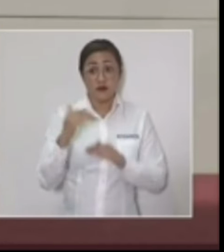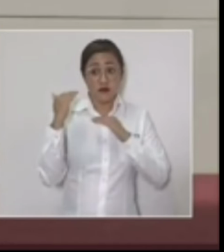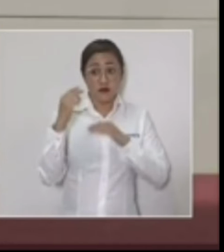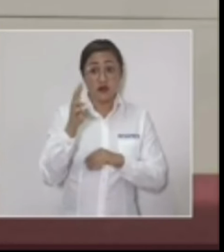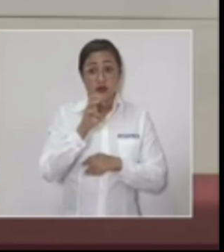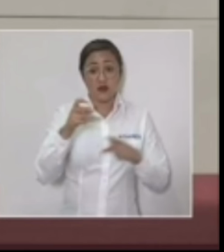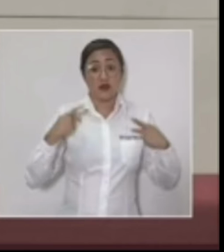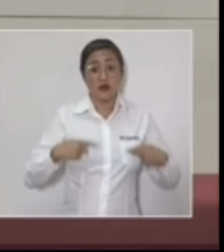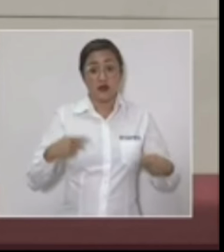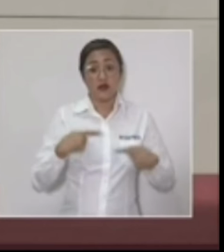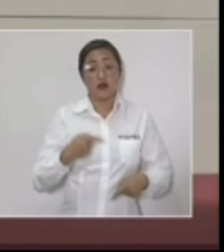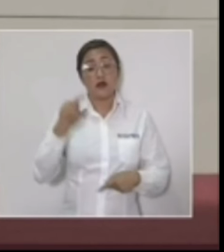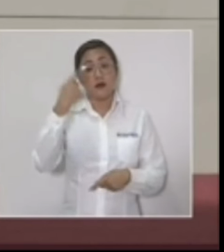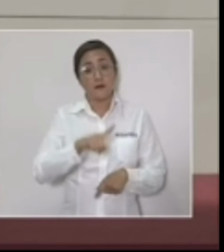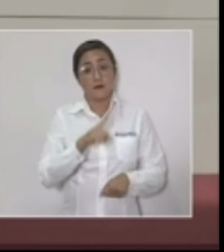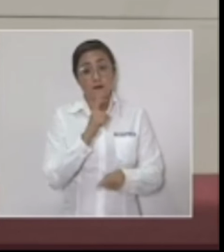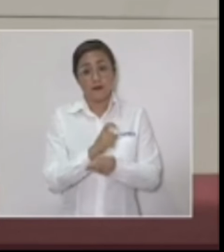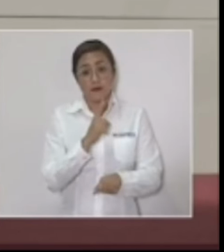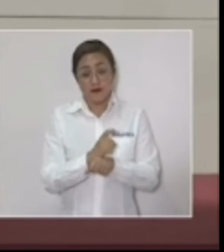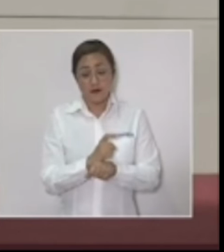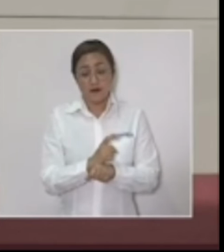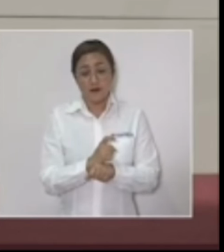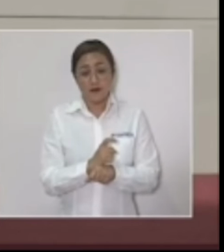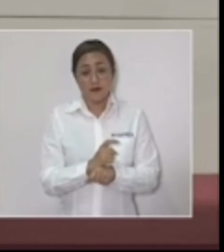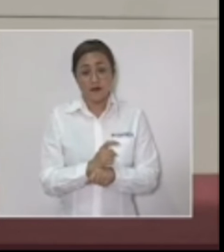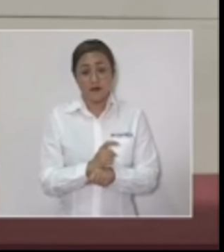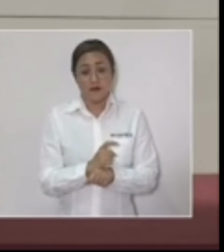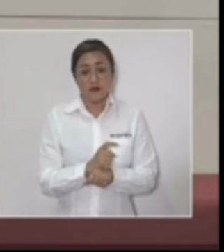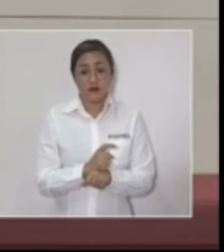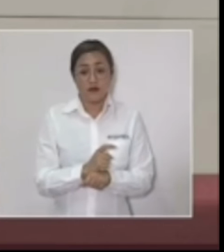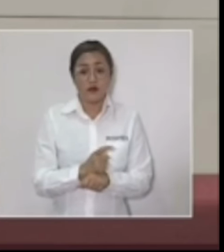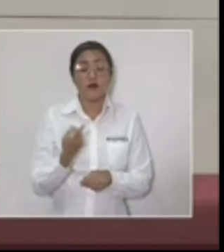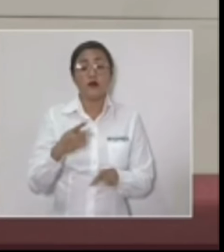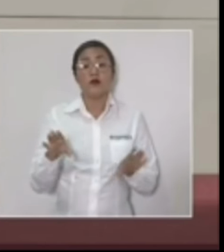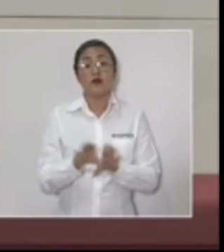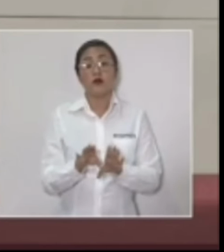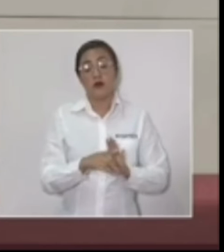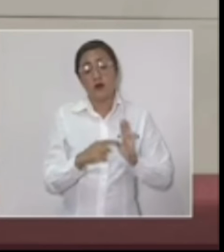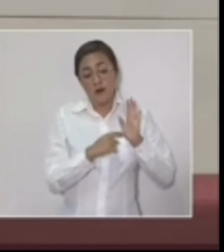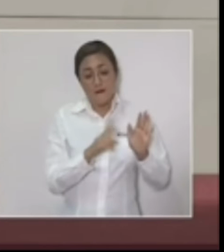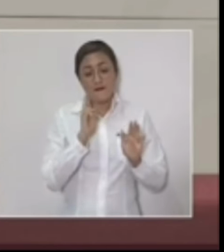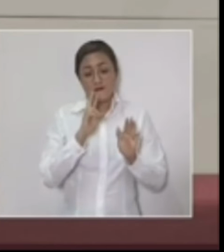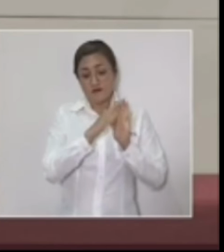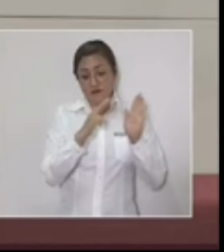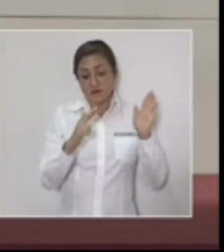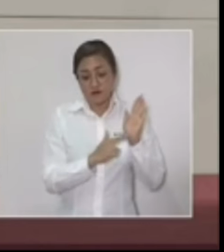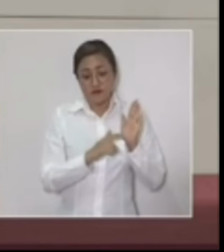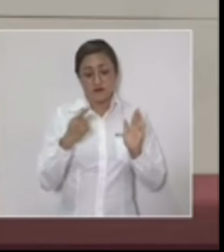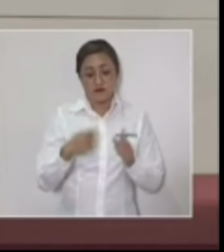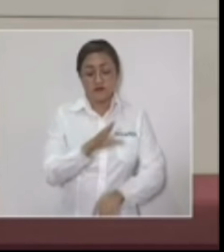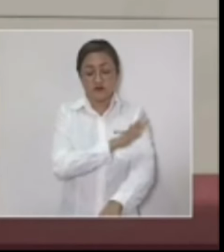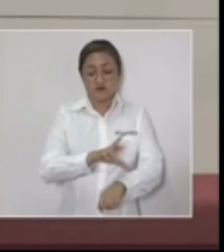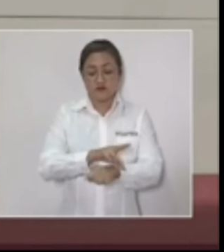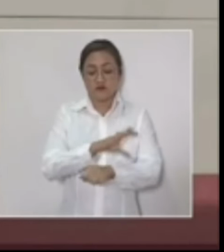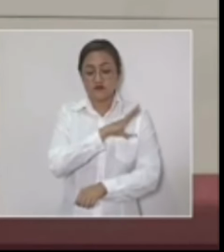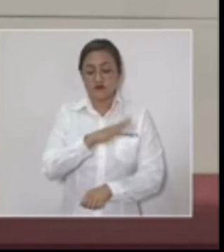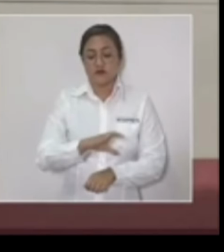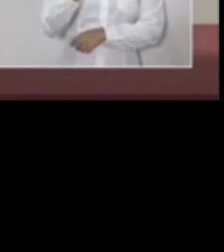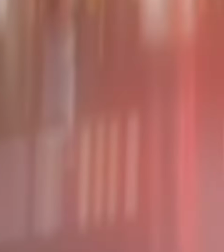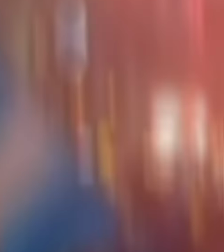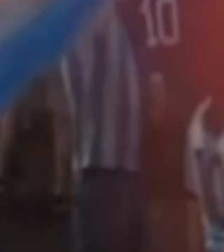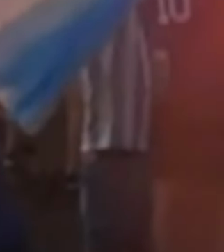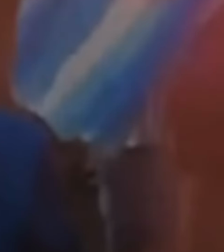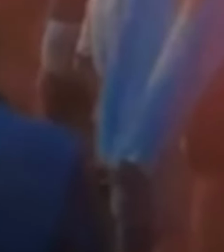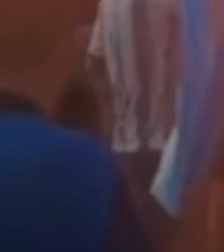requieren la validación de su protocolo sanitario por parte de la coordinación general de Protección Civil